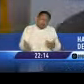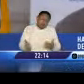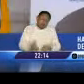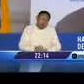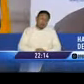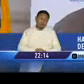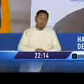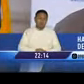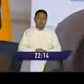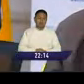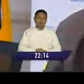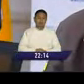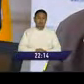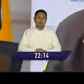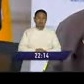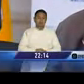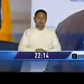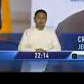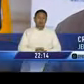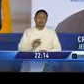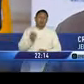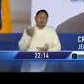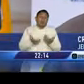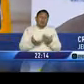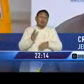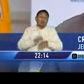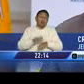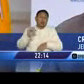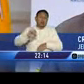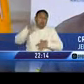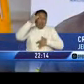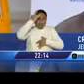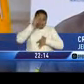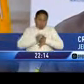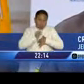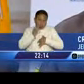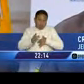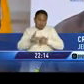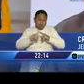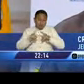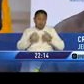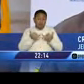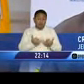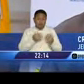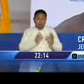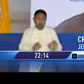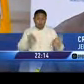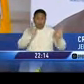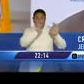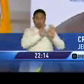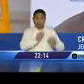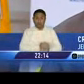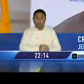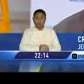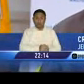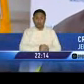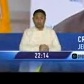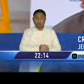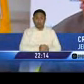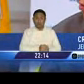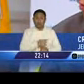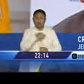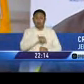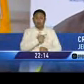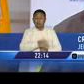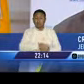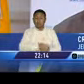No puede ser de que una de las causas fue esa. Ahora, lo importante de acá es nos toca obtener nuestras ADN